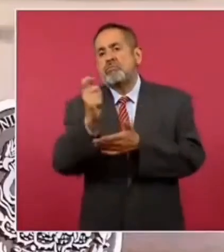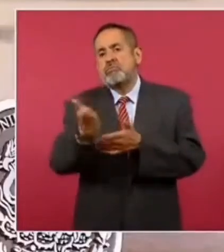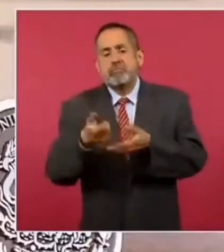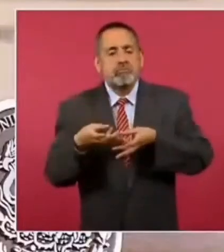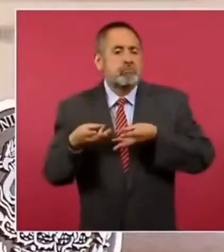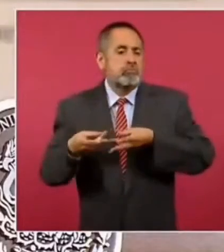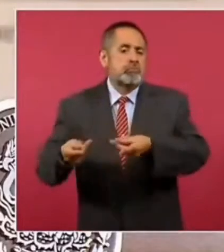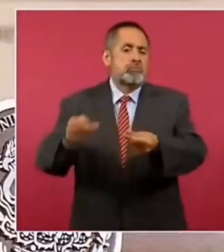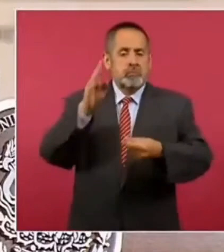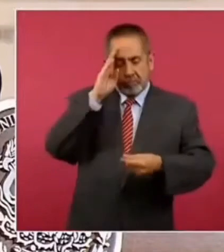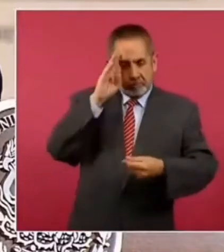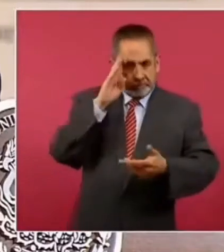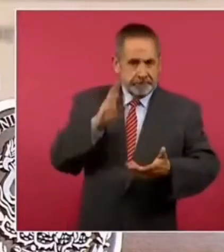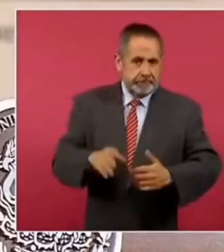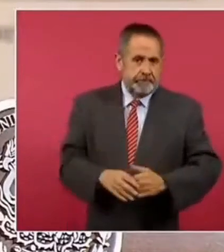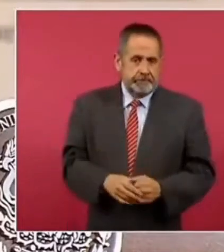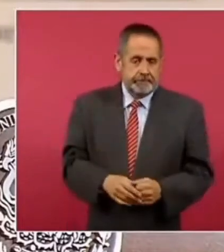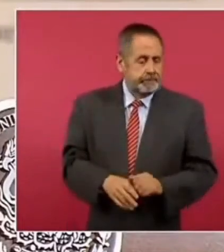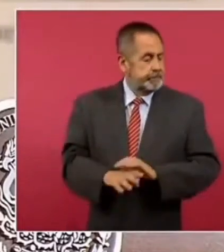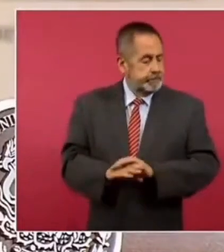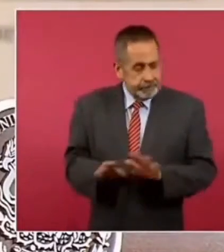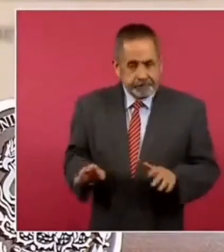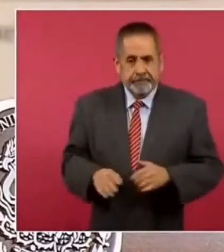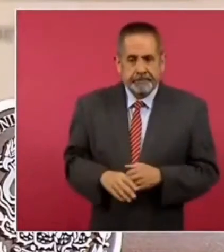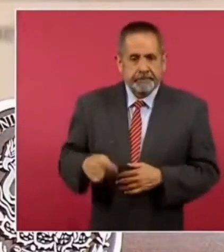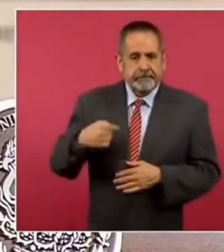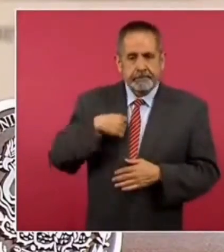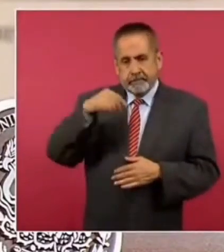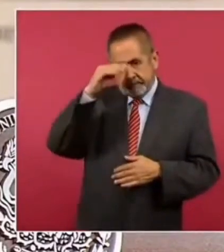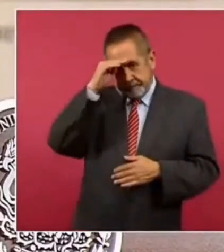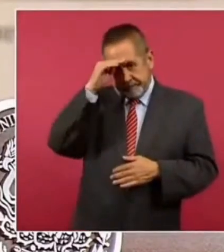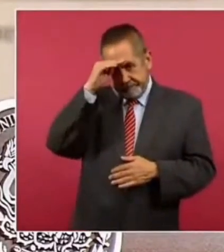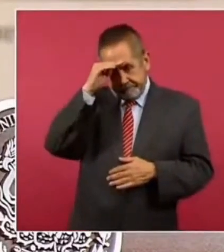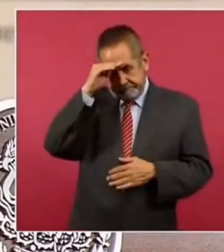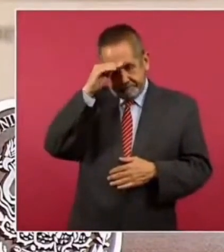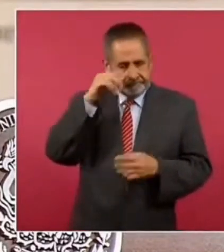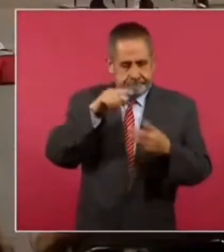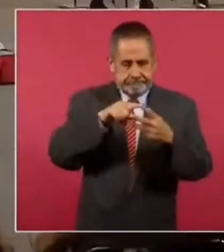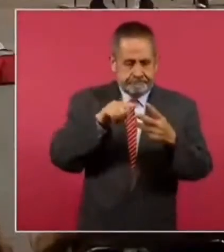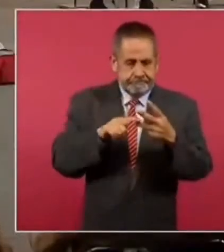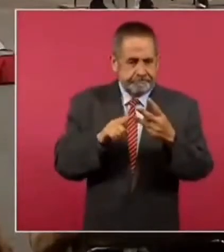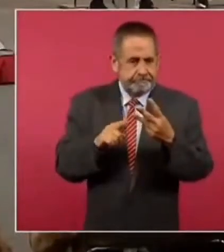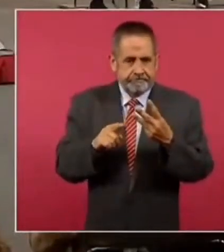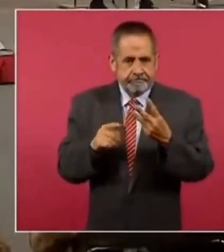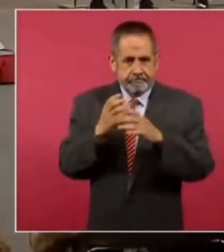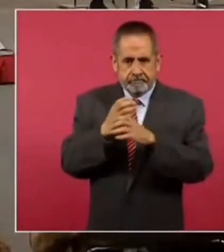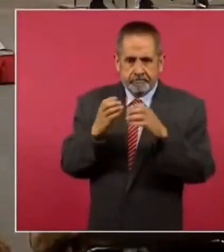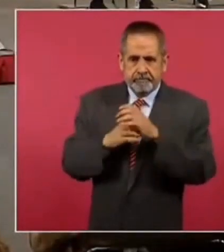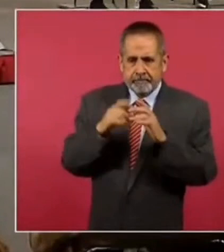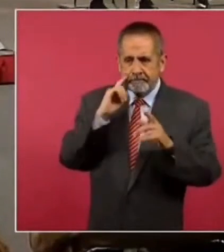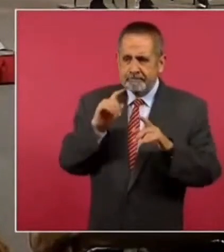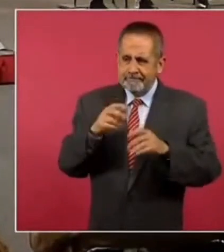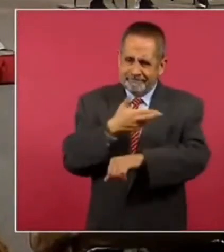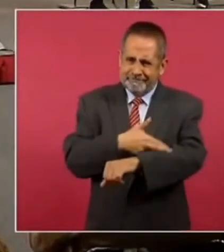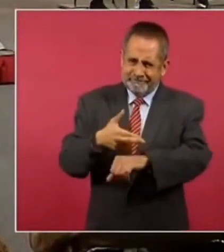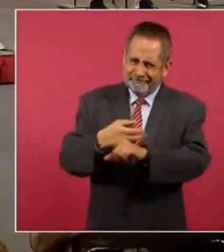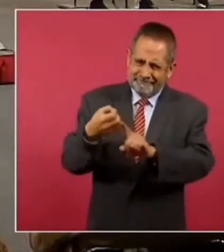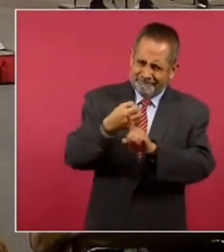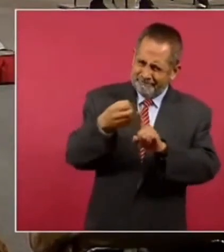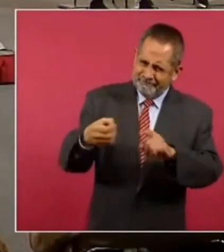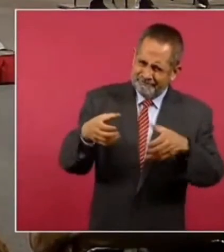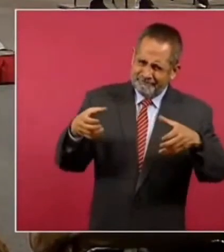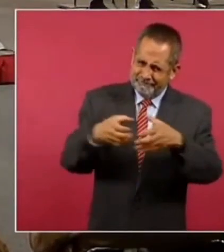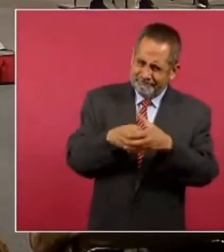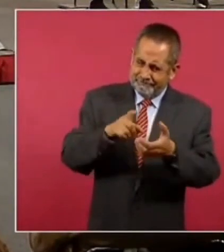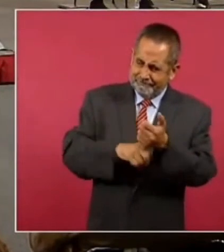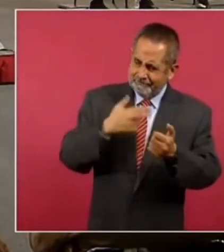lo que empezamos a hacer? Un proceso de triple optimización de todo el sector salud, no solamente